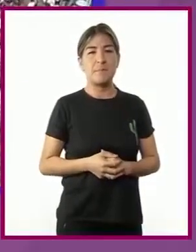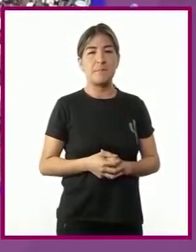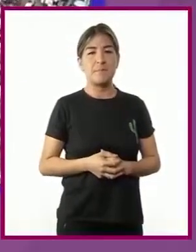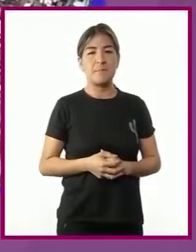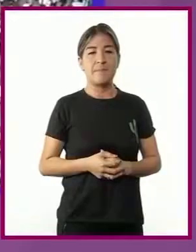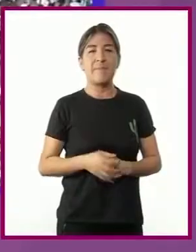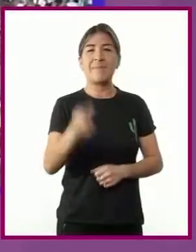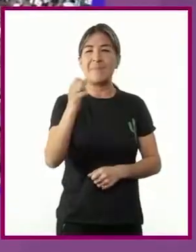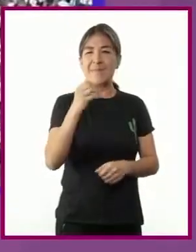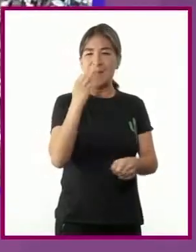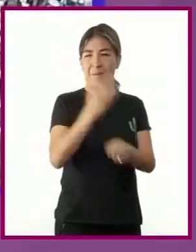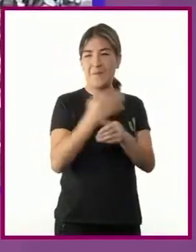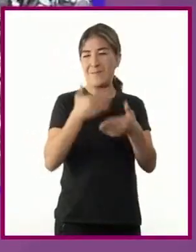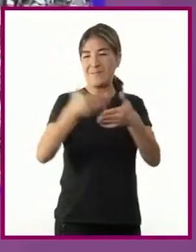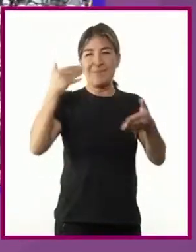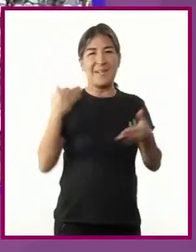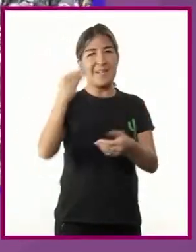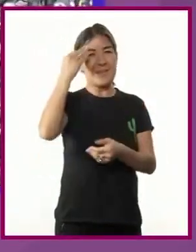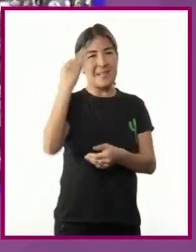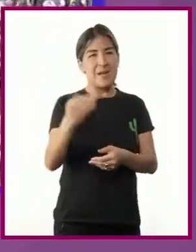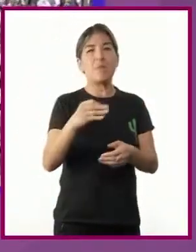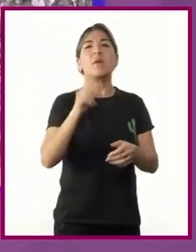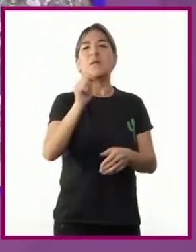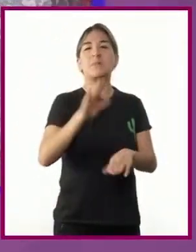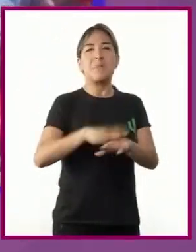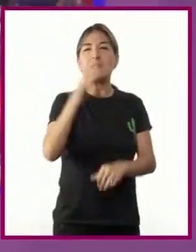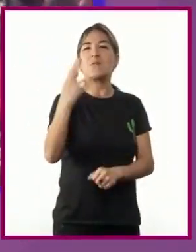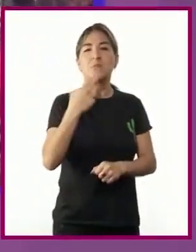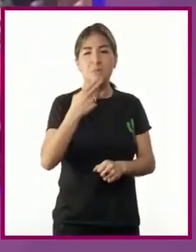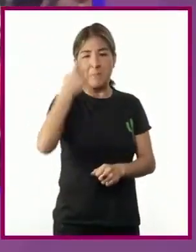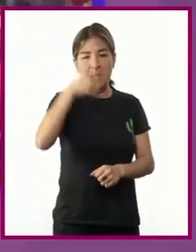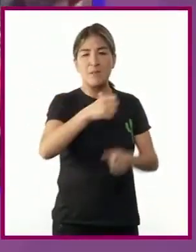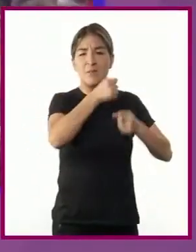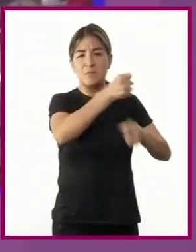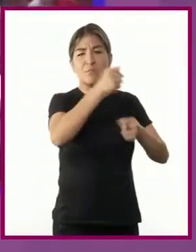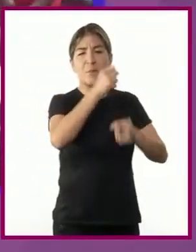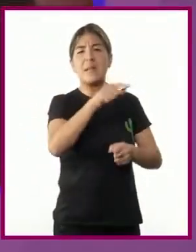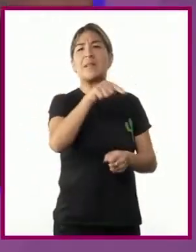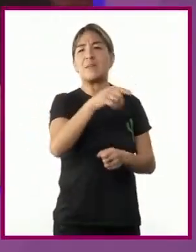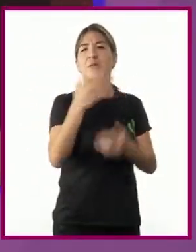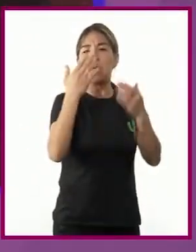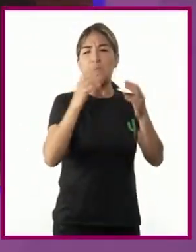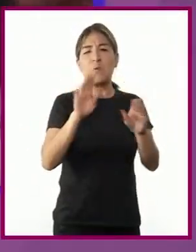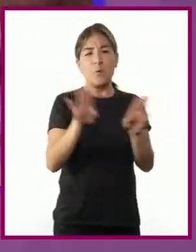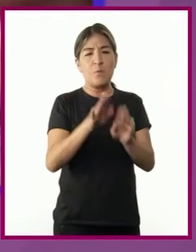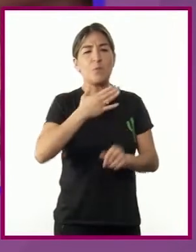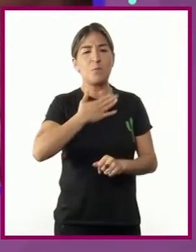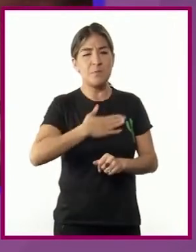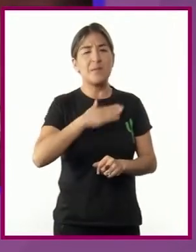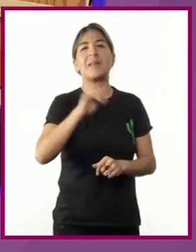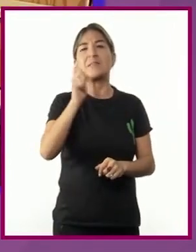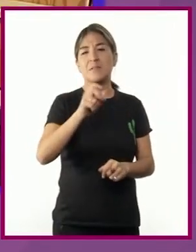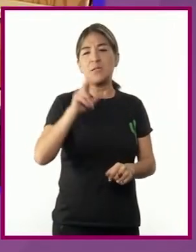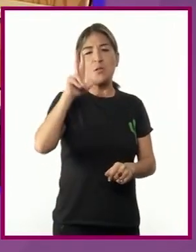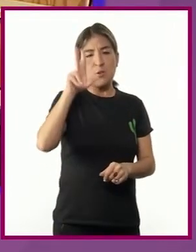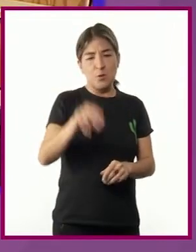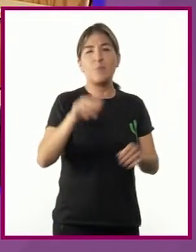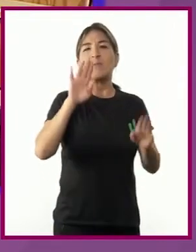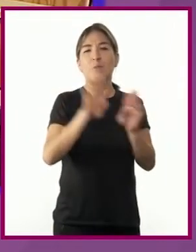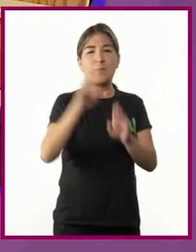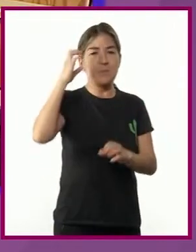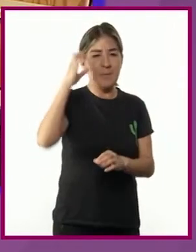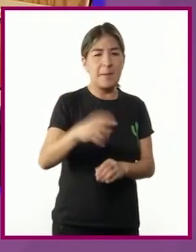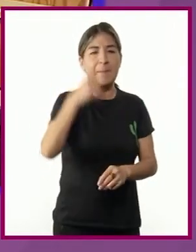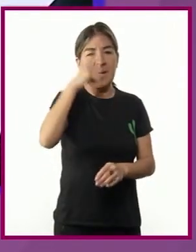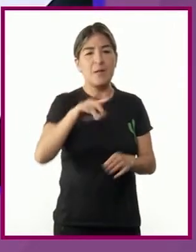En décadas recientes, uno de los recursos que más se están utilizando para protestar por las injusticias es la no violencia. Este método de